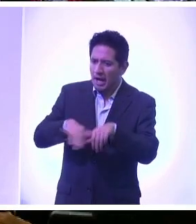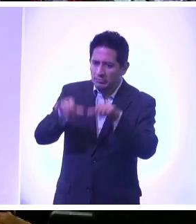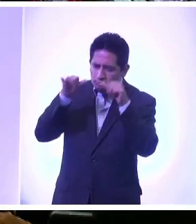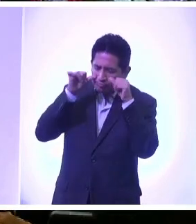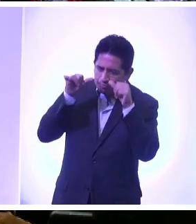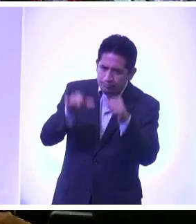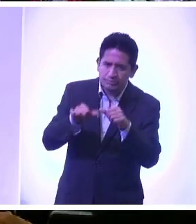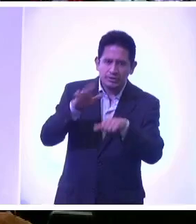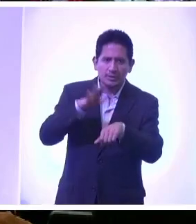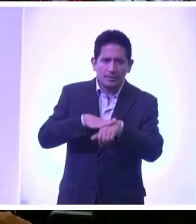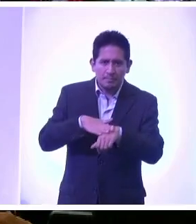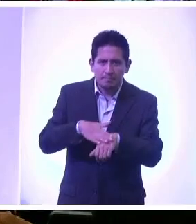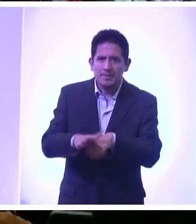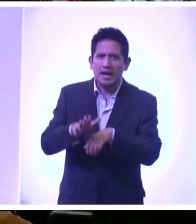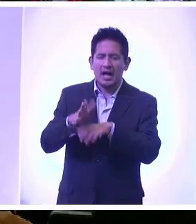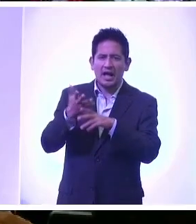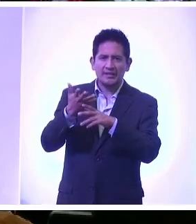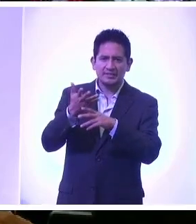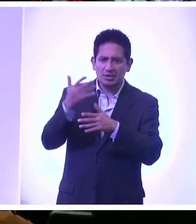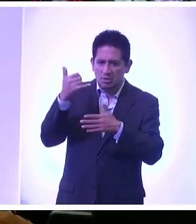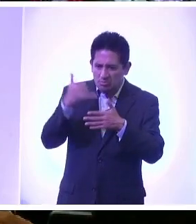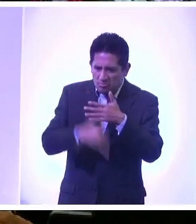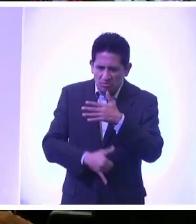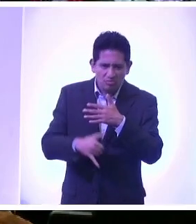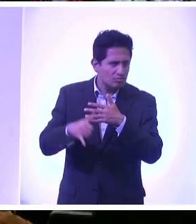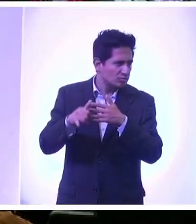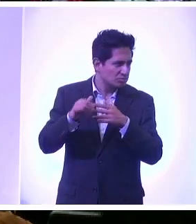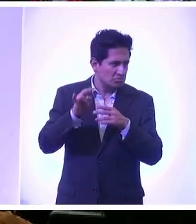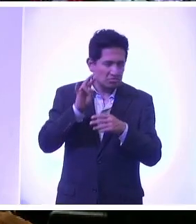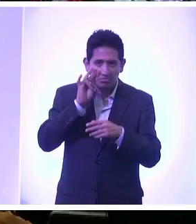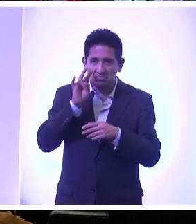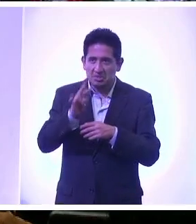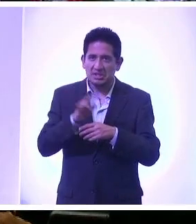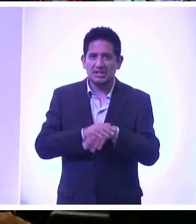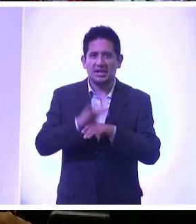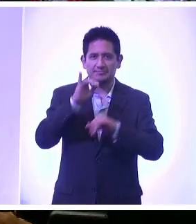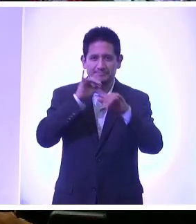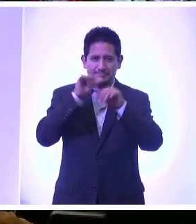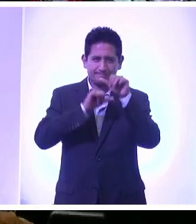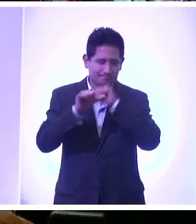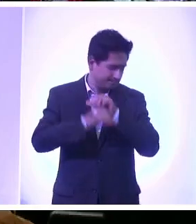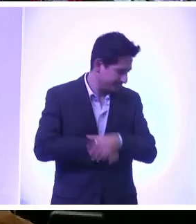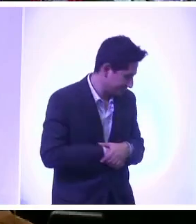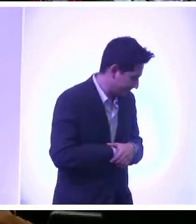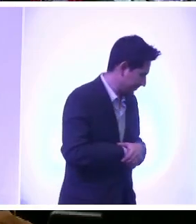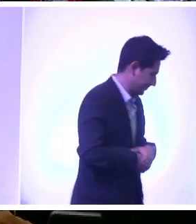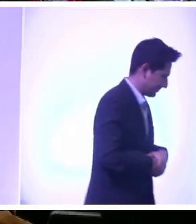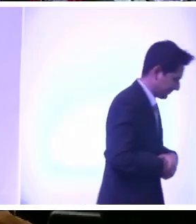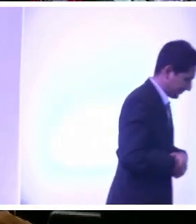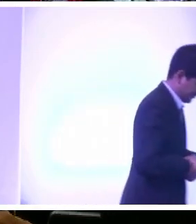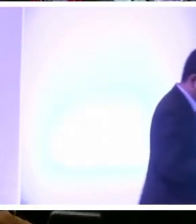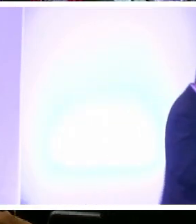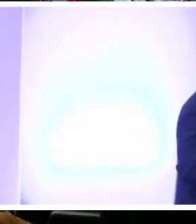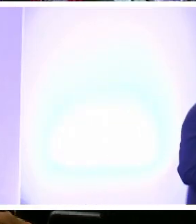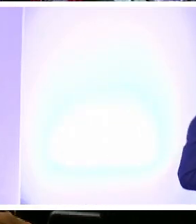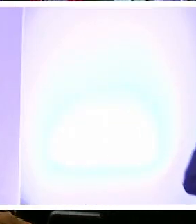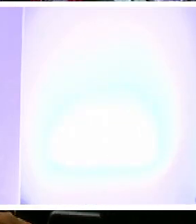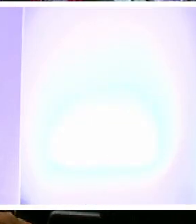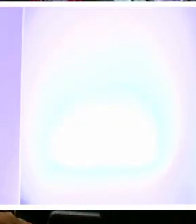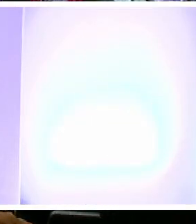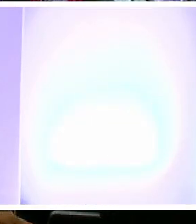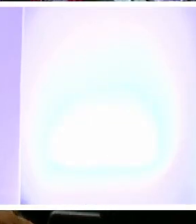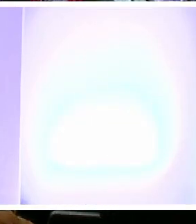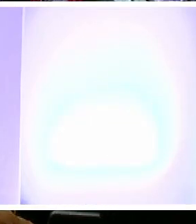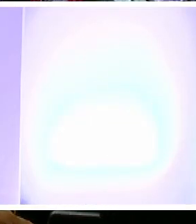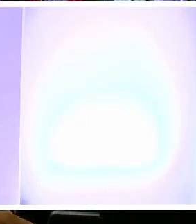nos castigan si una mota de polvo en un hotel o en un restaurante llegan a encontrar cuando hacen una de sus verificaciones eso no lo